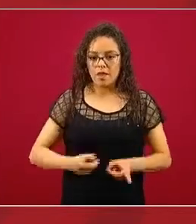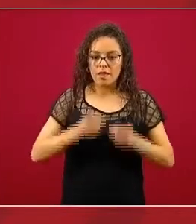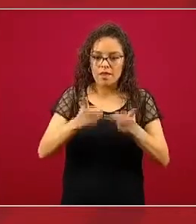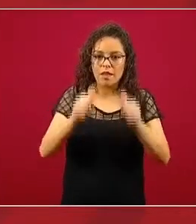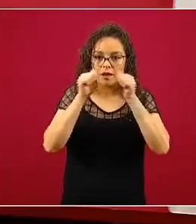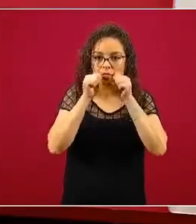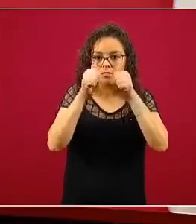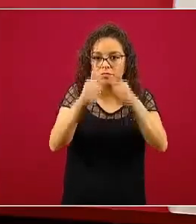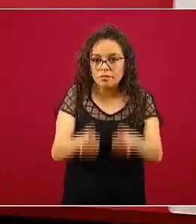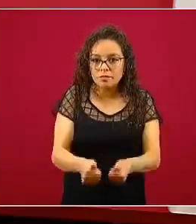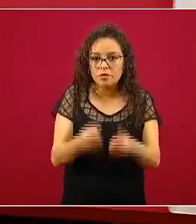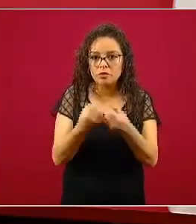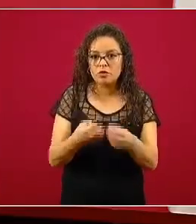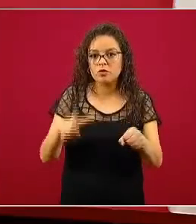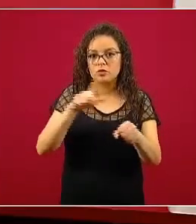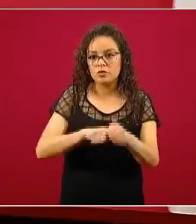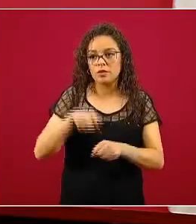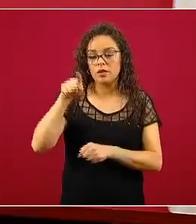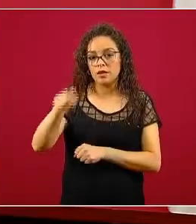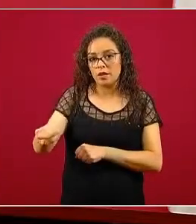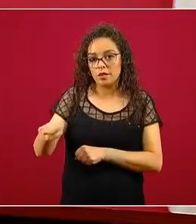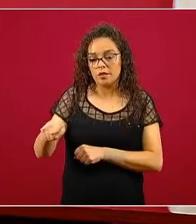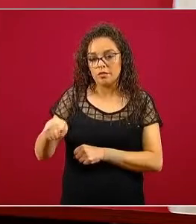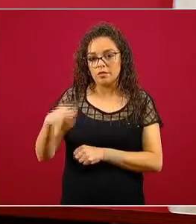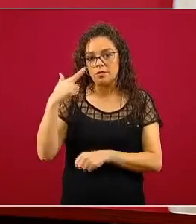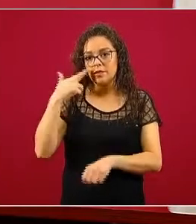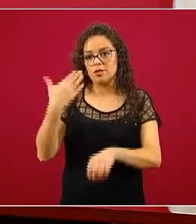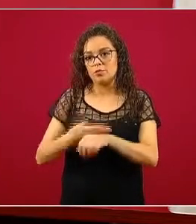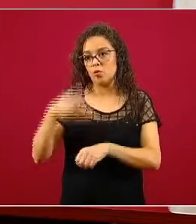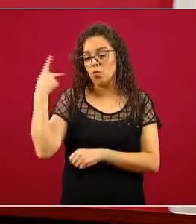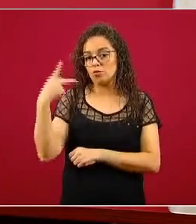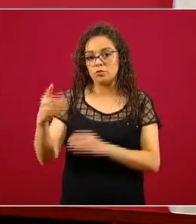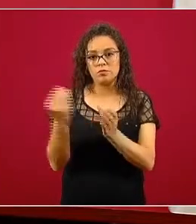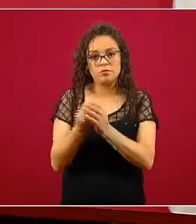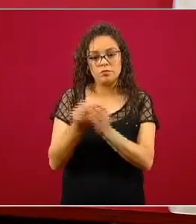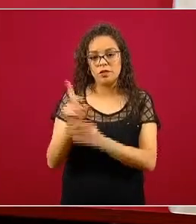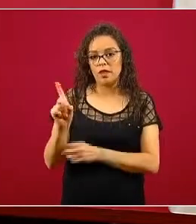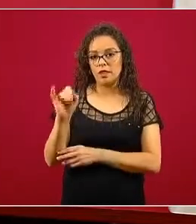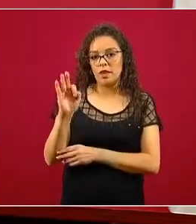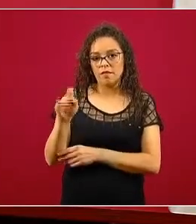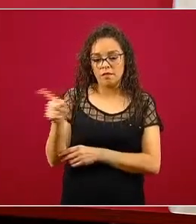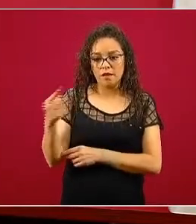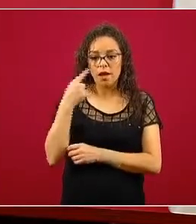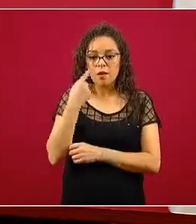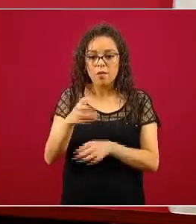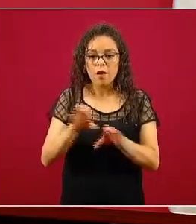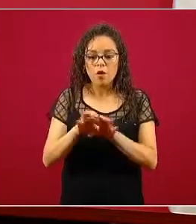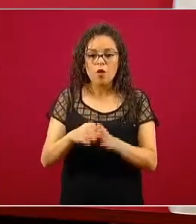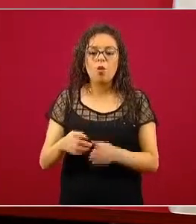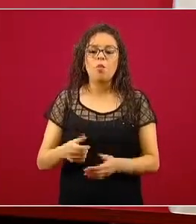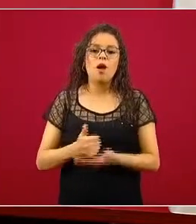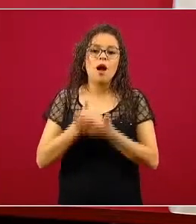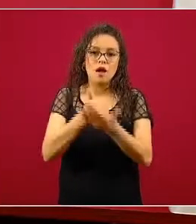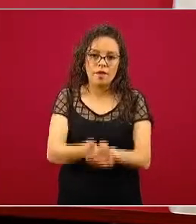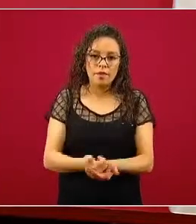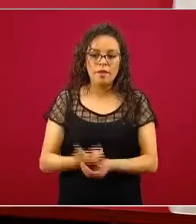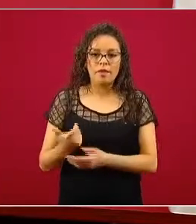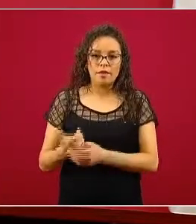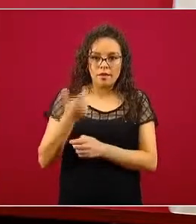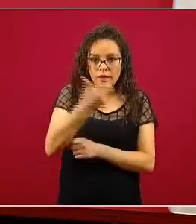que es parte de la materia de responsabilidad del DIF. Y lo que se hace es buscar los mecanismos, a veces de apoyo financiero, a veces de